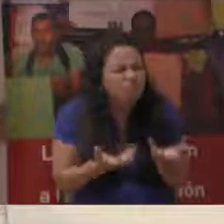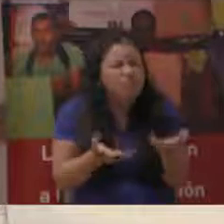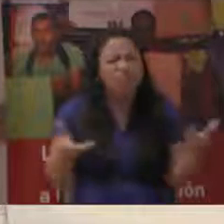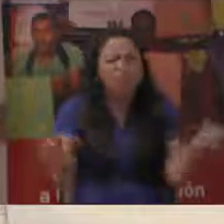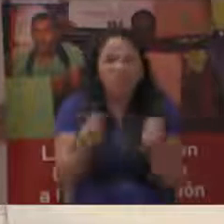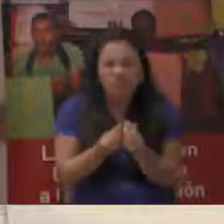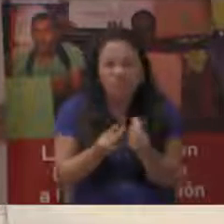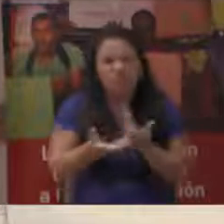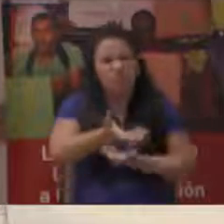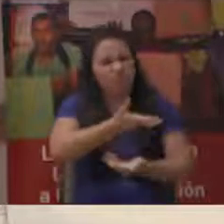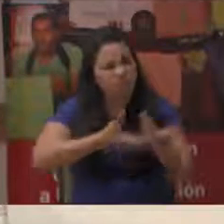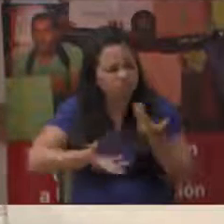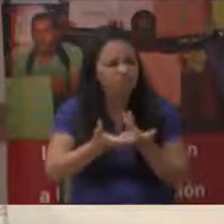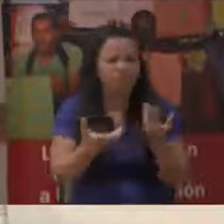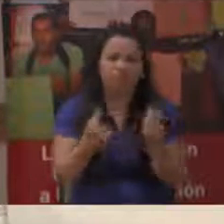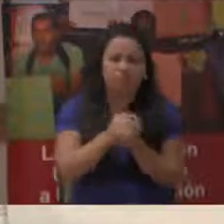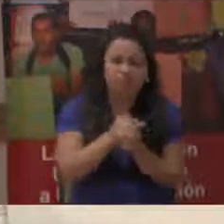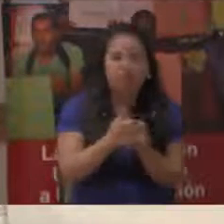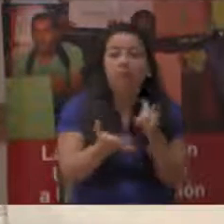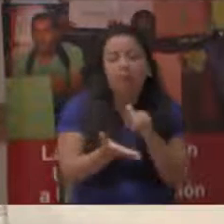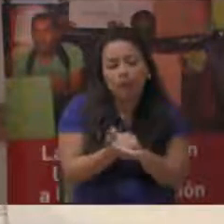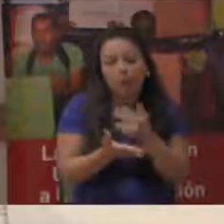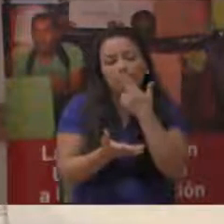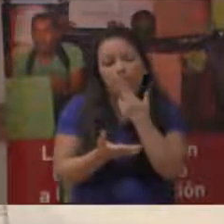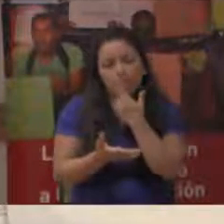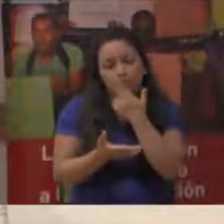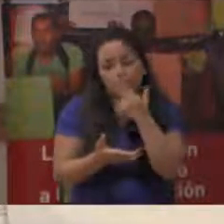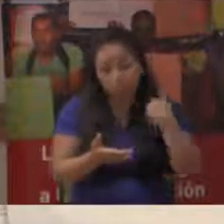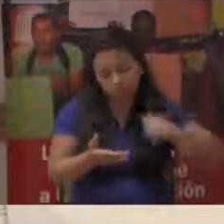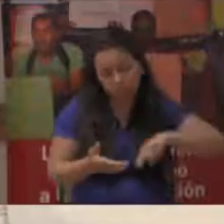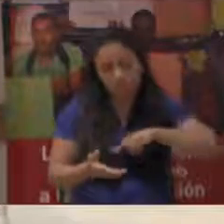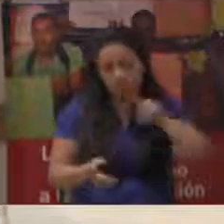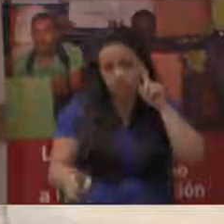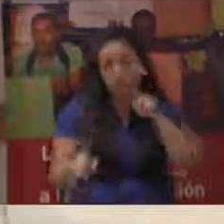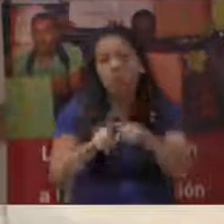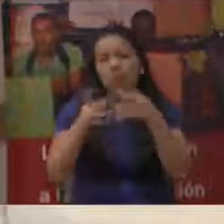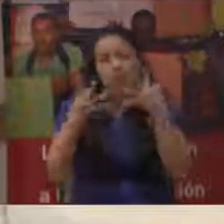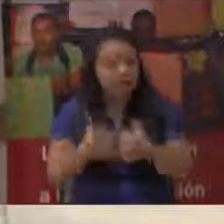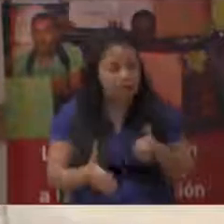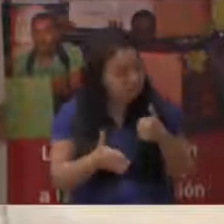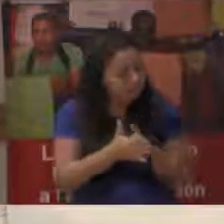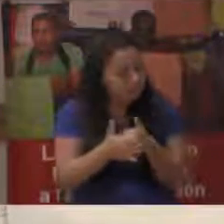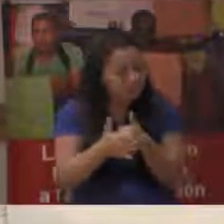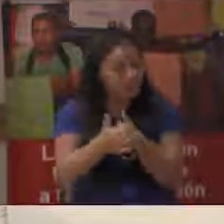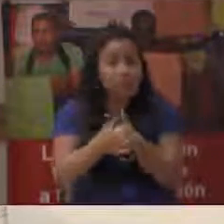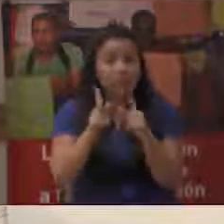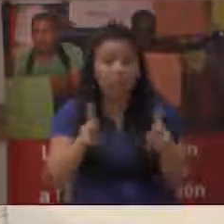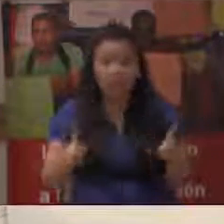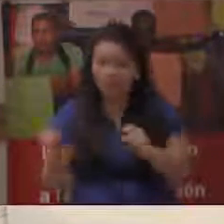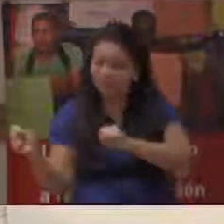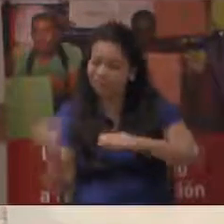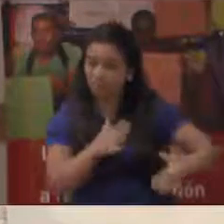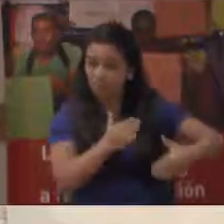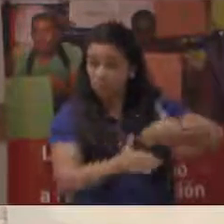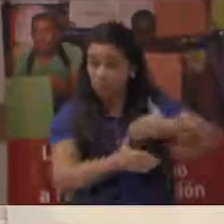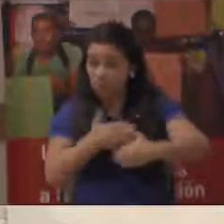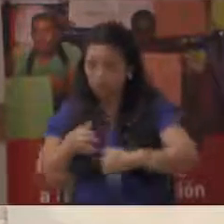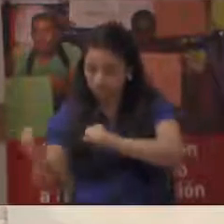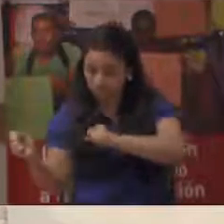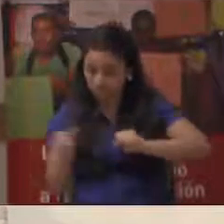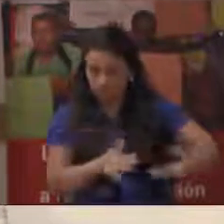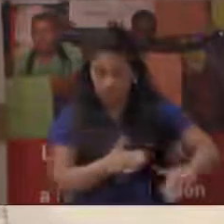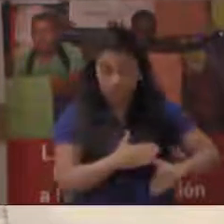población, y ese es el propósito de la agencia. Nosotros somos unos embajadores de las personas que hoy están en proceso de